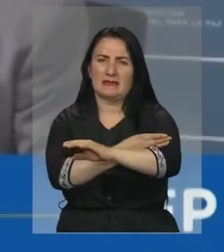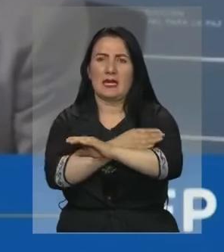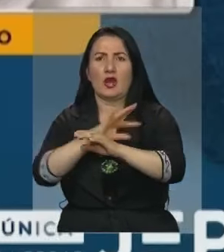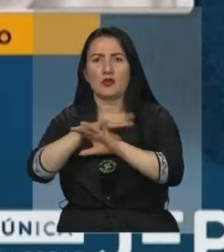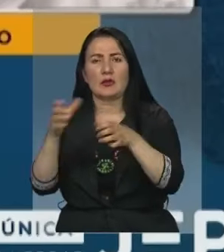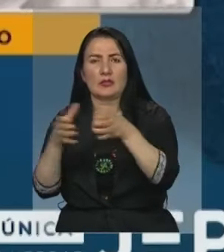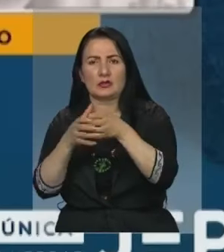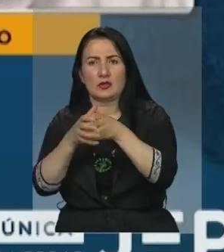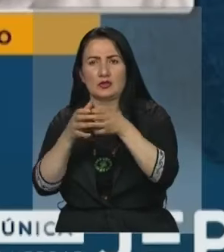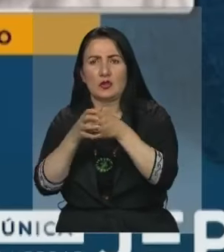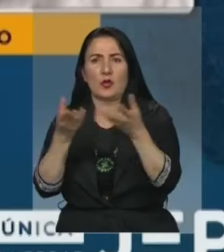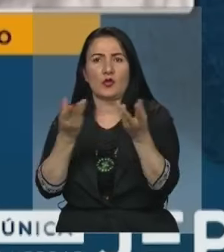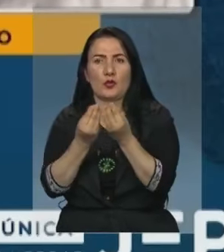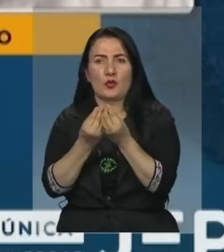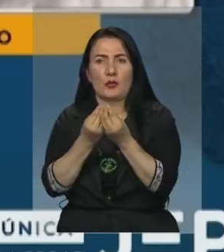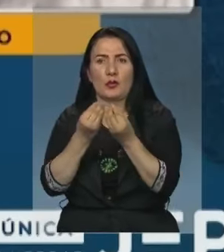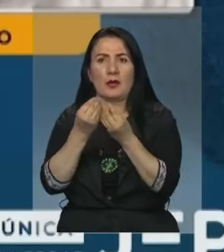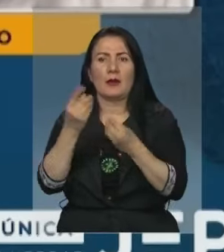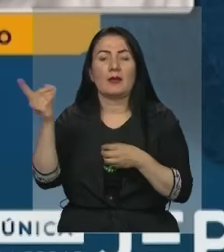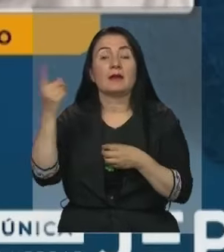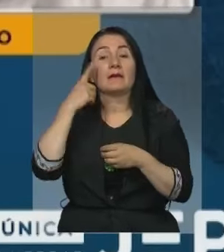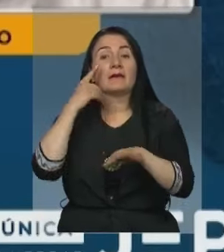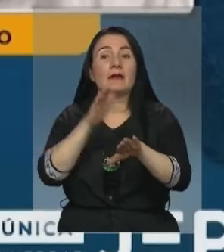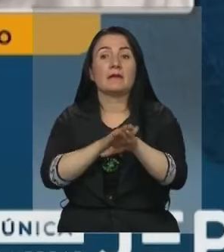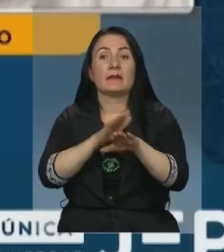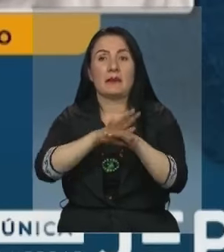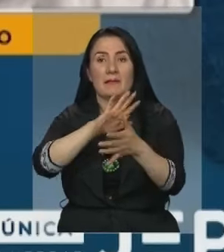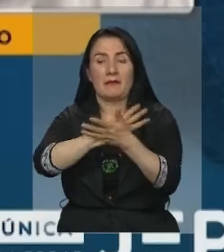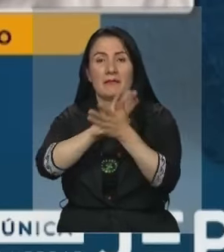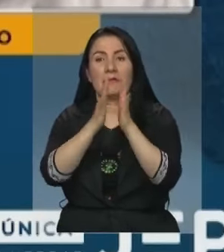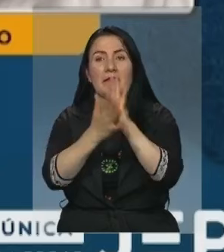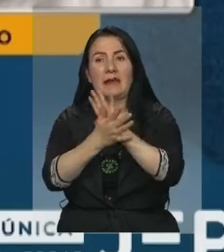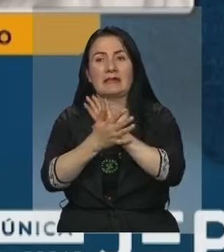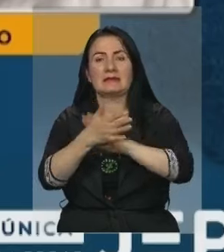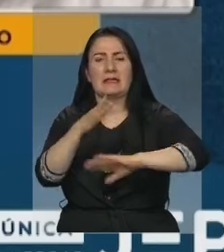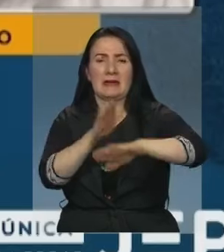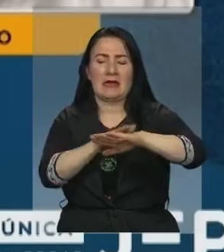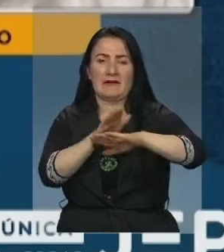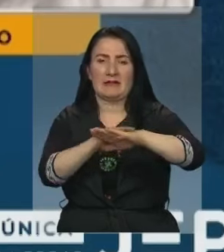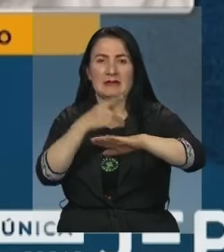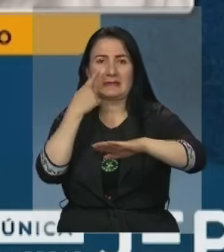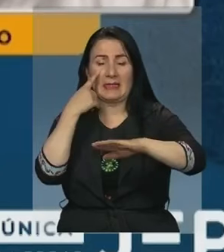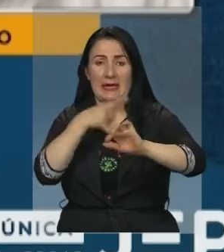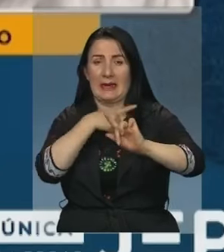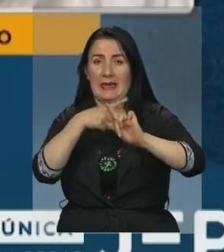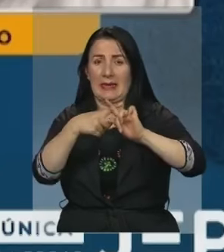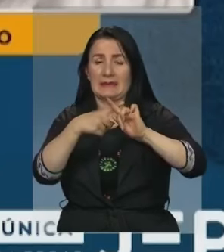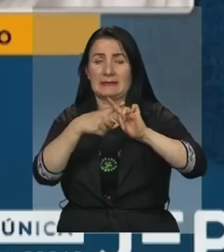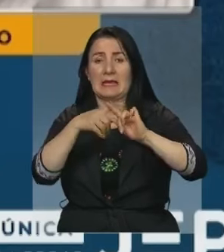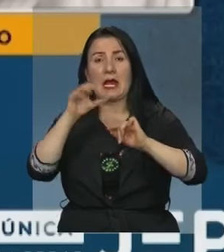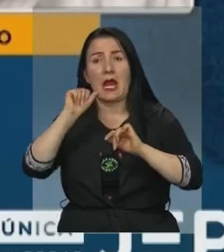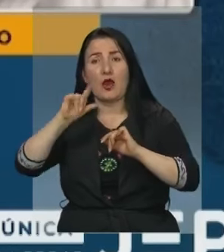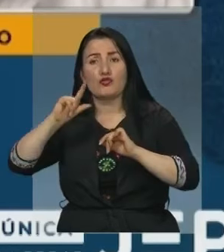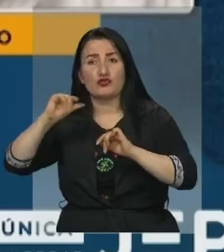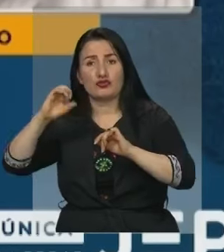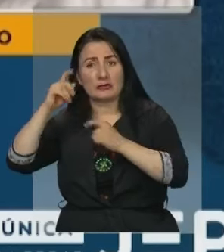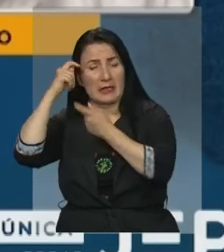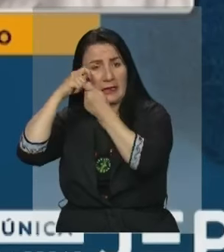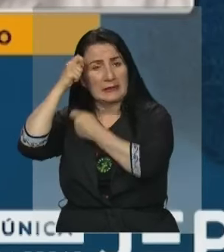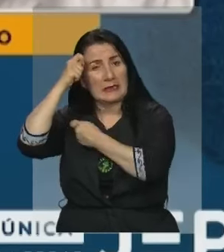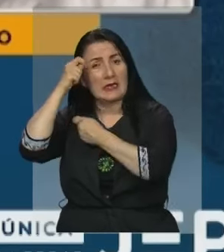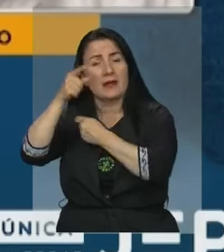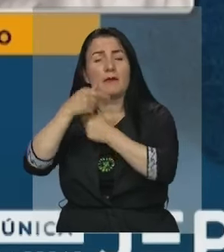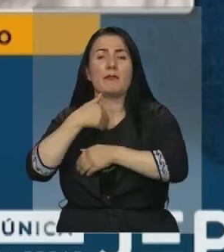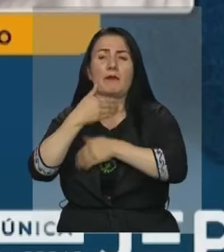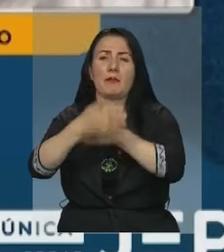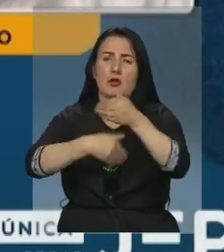grupos paramilitares o terceros, la Jurisdicción Especial para la Paz le hace este primer llamado al ex jefe de las AUC para que continúe el